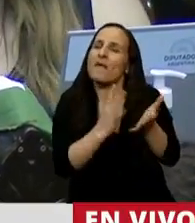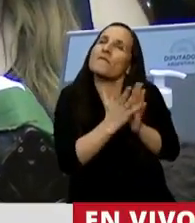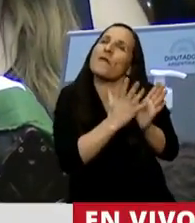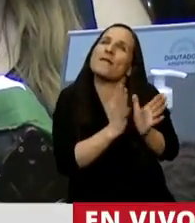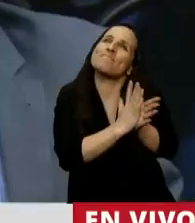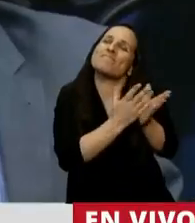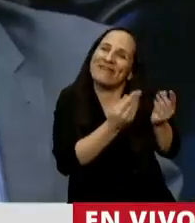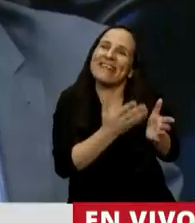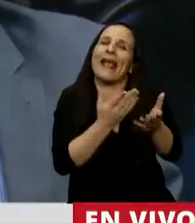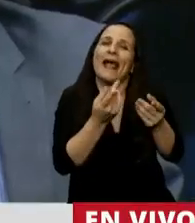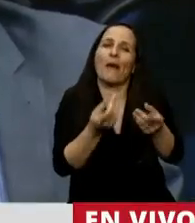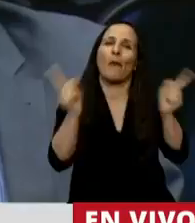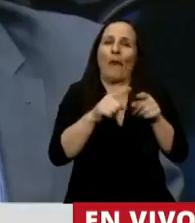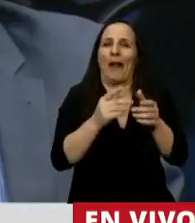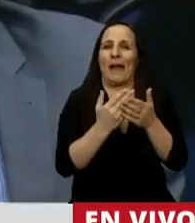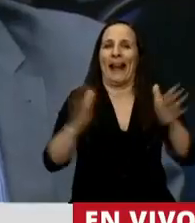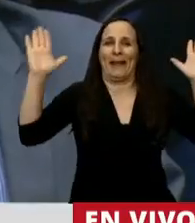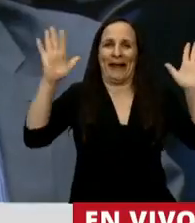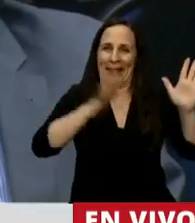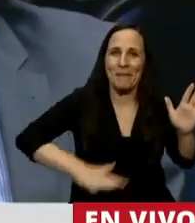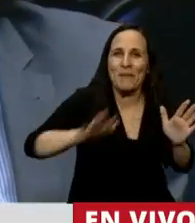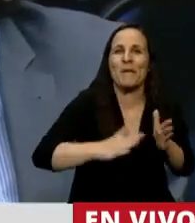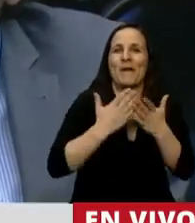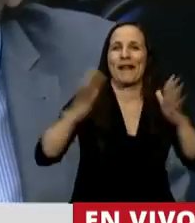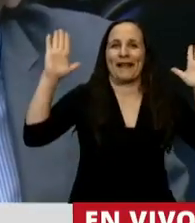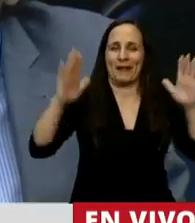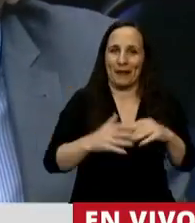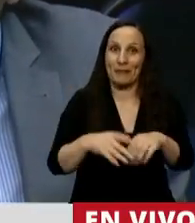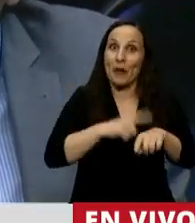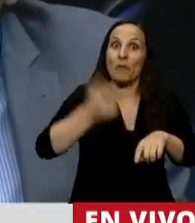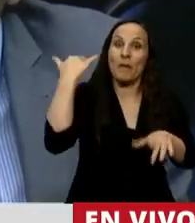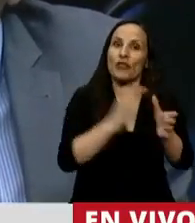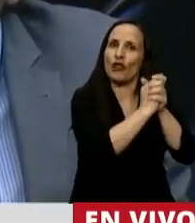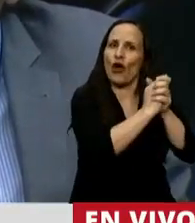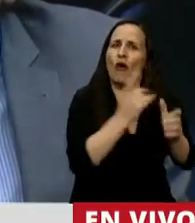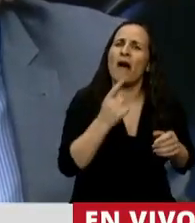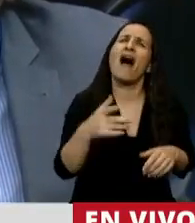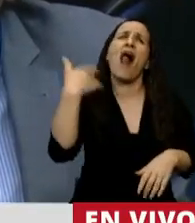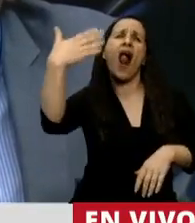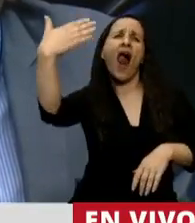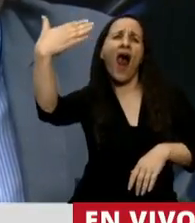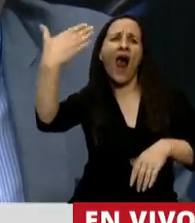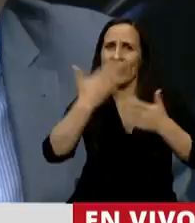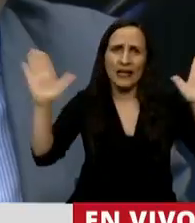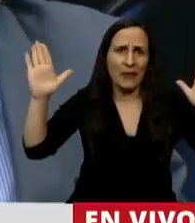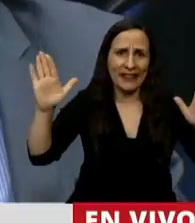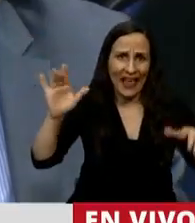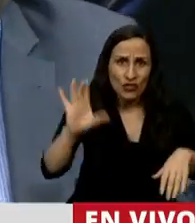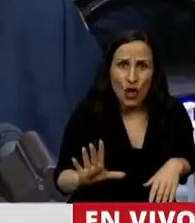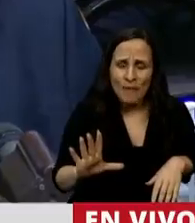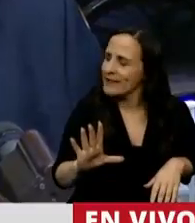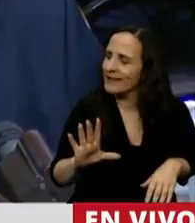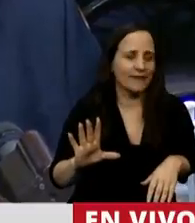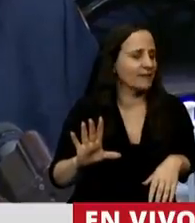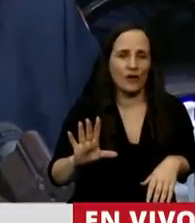libertad. Y Alfonsín decía en aquel entonces, no alcanza a declamar la libertad, hay que tener historia